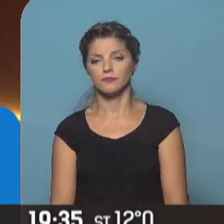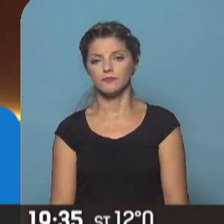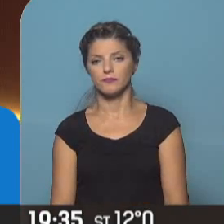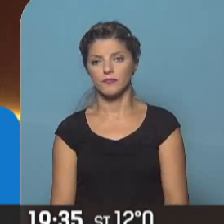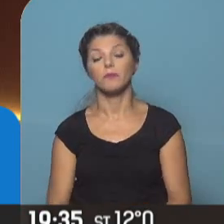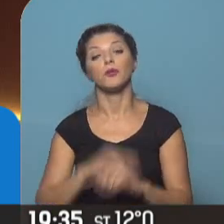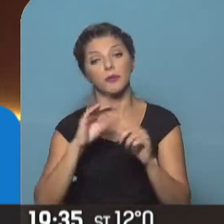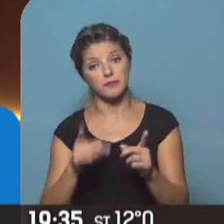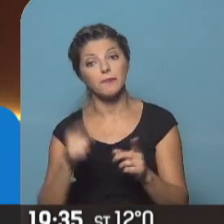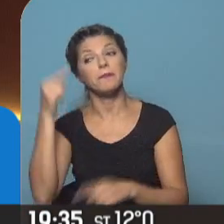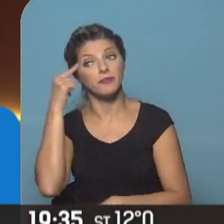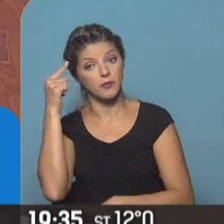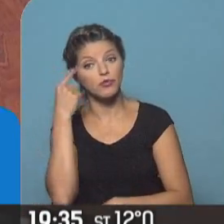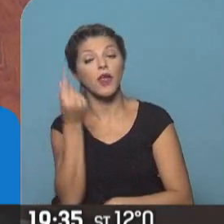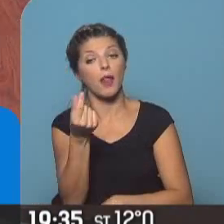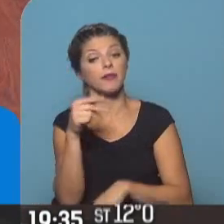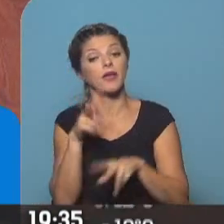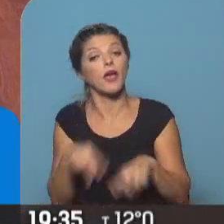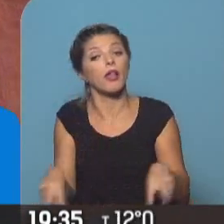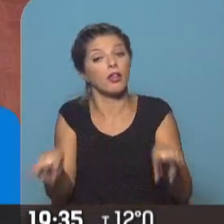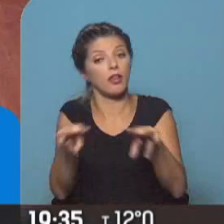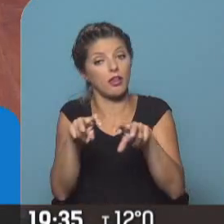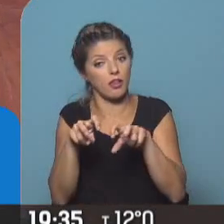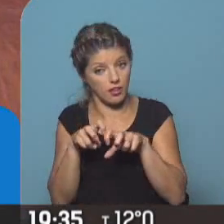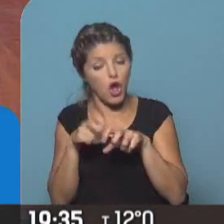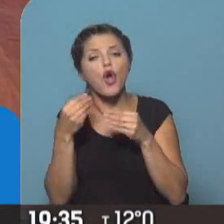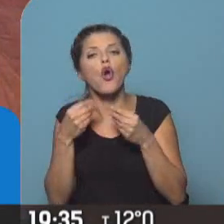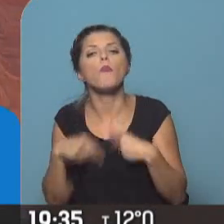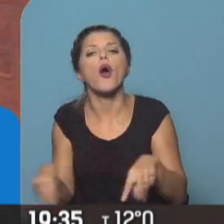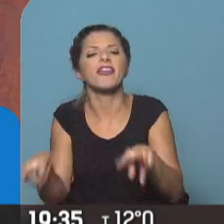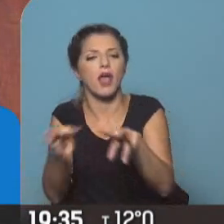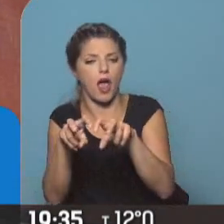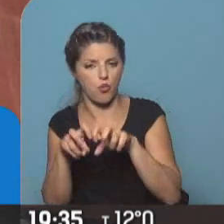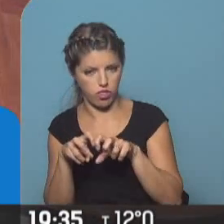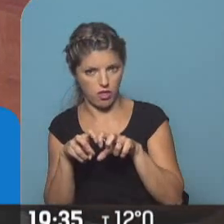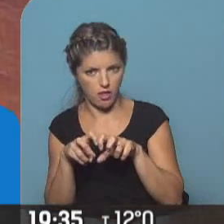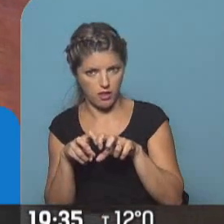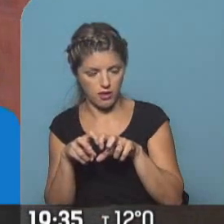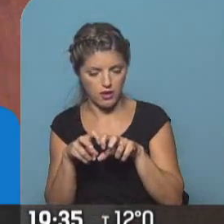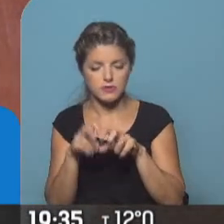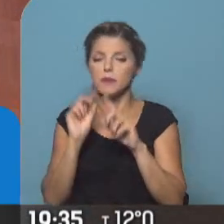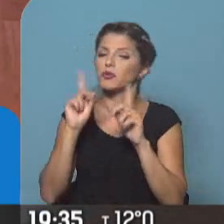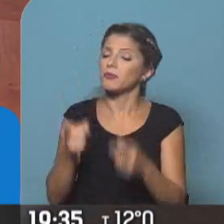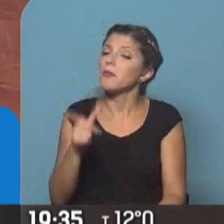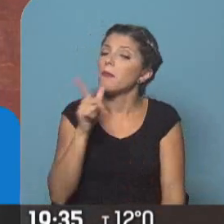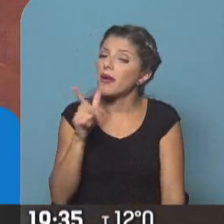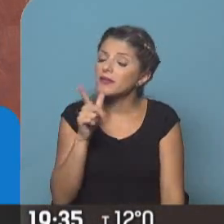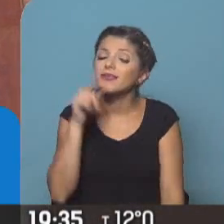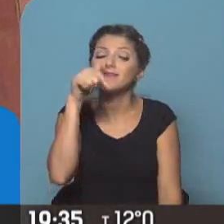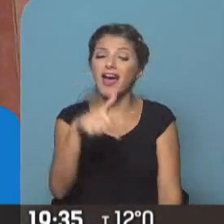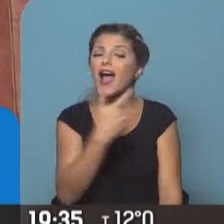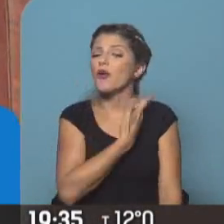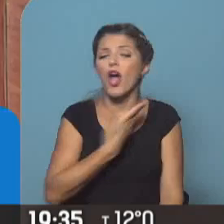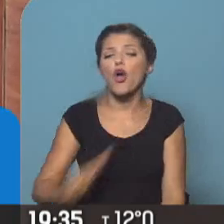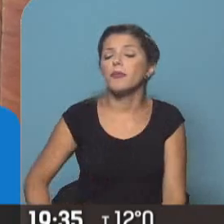de pensar los ingresos, ¿no? De pensar cómo se recauda, y fundamentalmente, Daniel, me parece que la cuestión para este gobierno es cómo